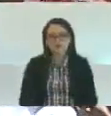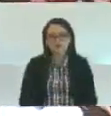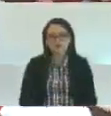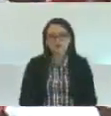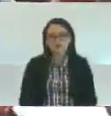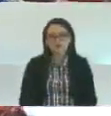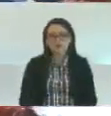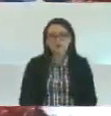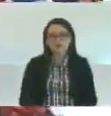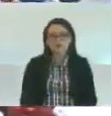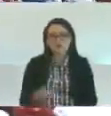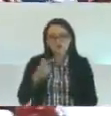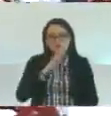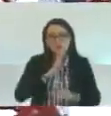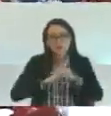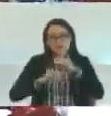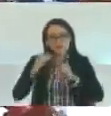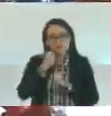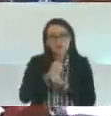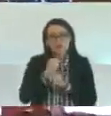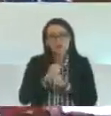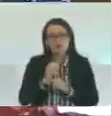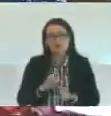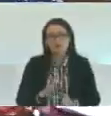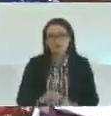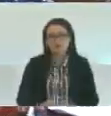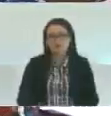Yo soy un humilde trabajador.